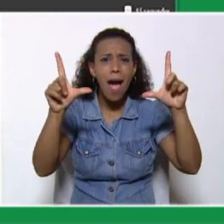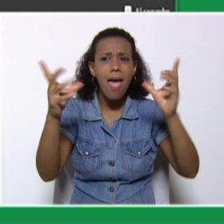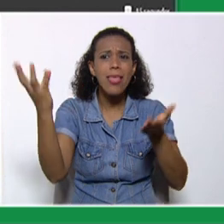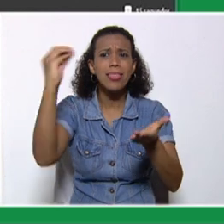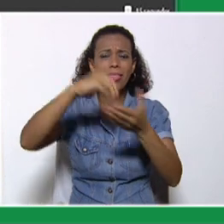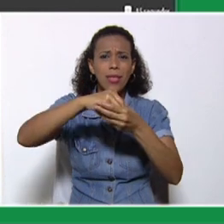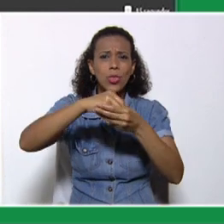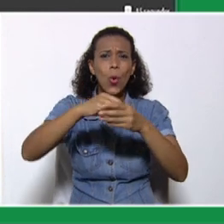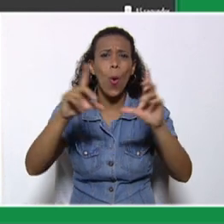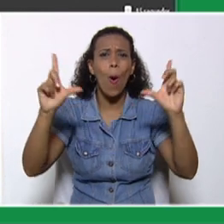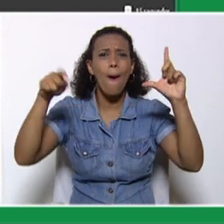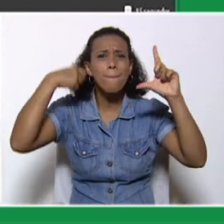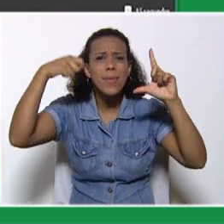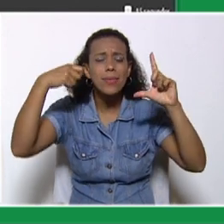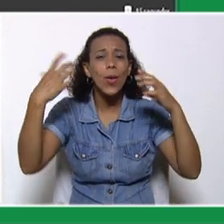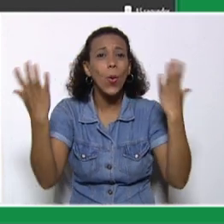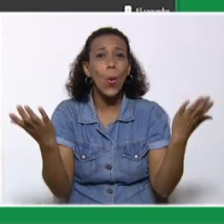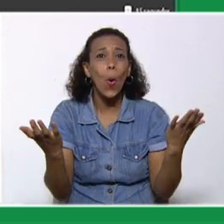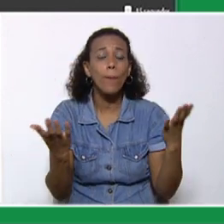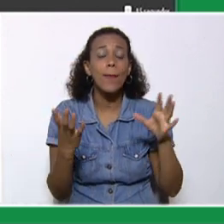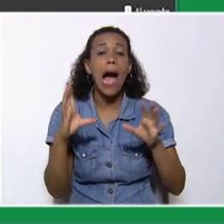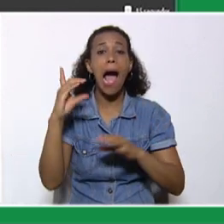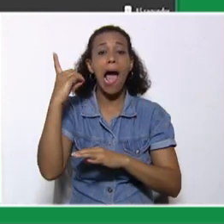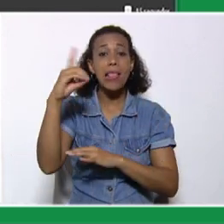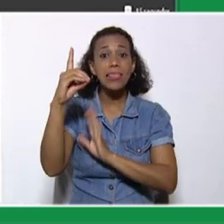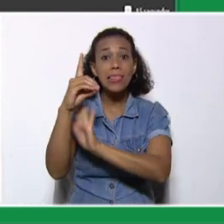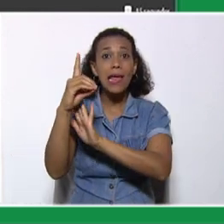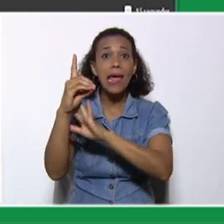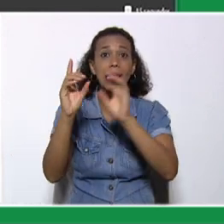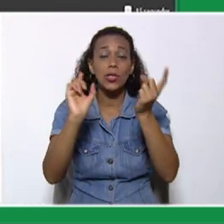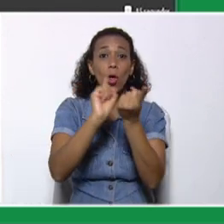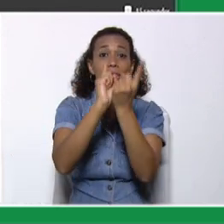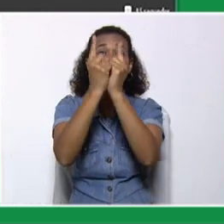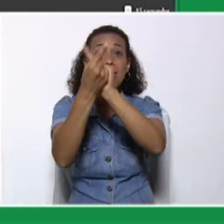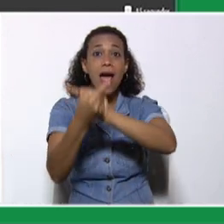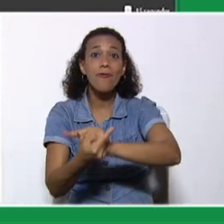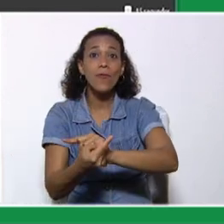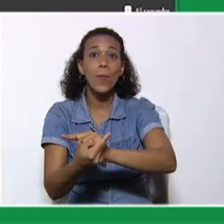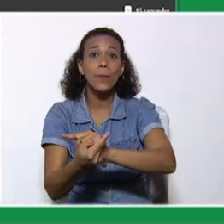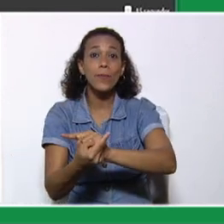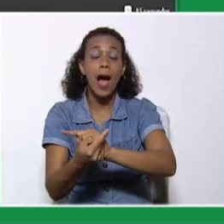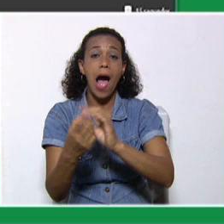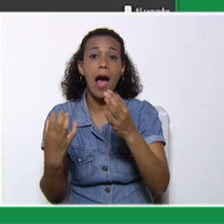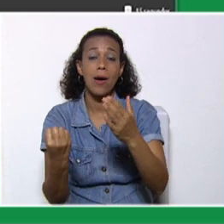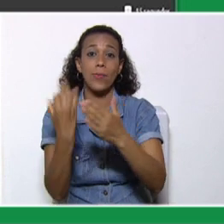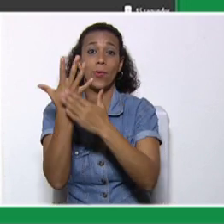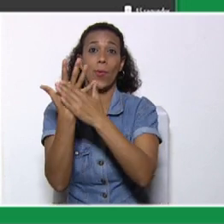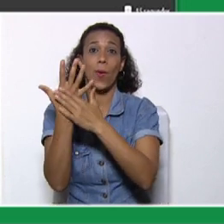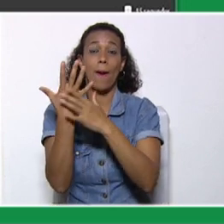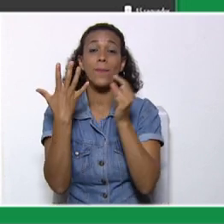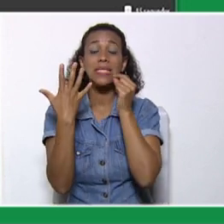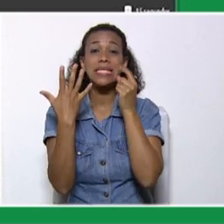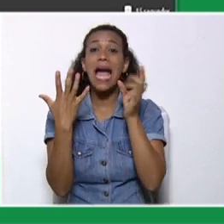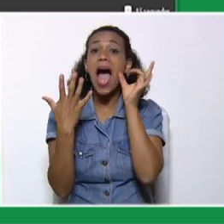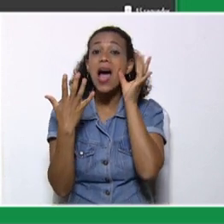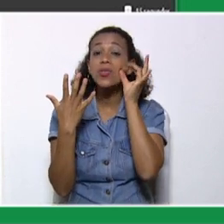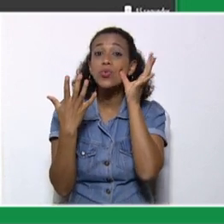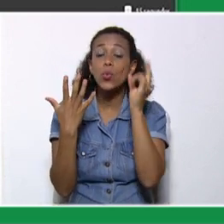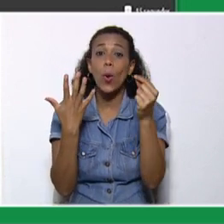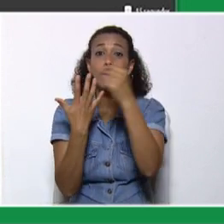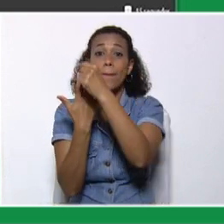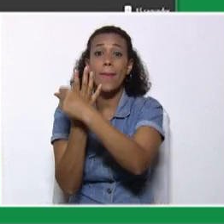clic al botón derecho, a la opción transformar. Acá vemos que nos aparecen unos punticos azules que